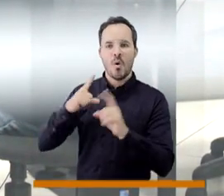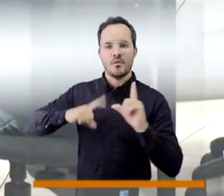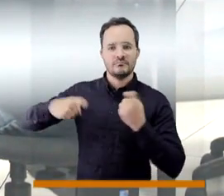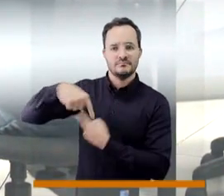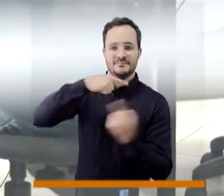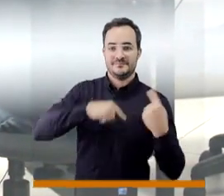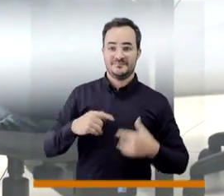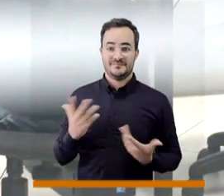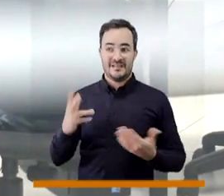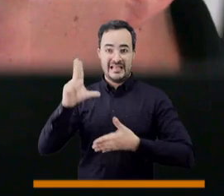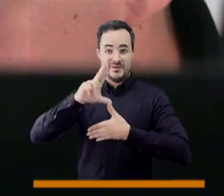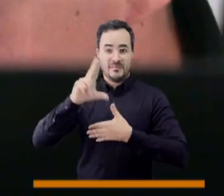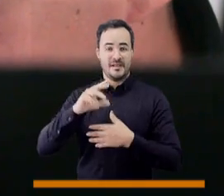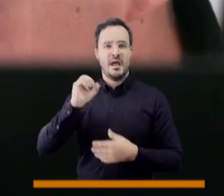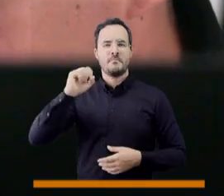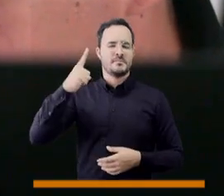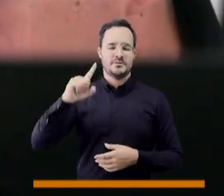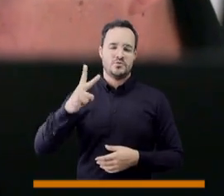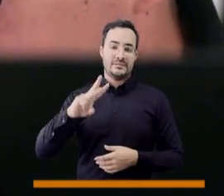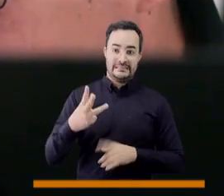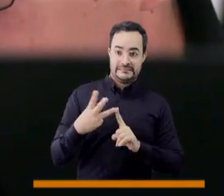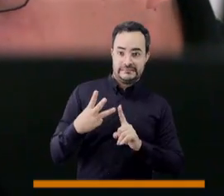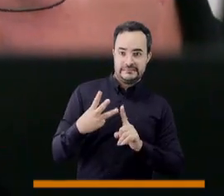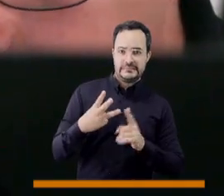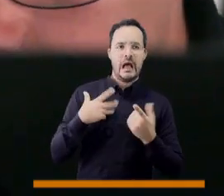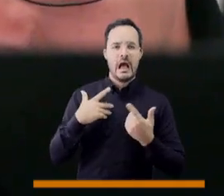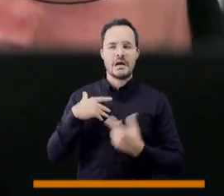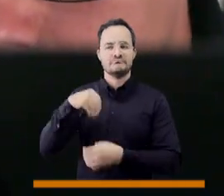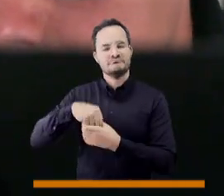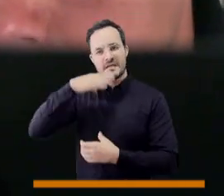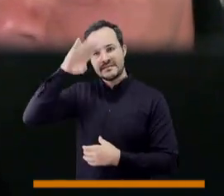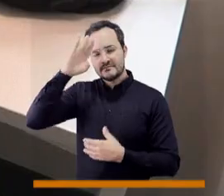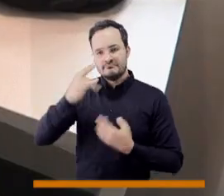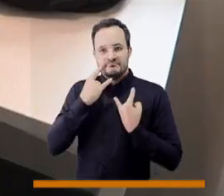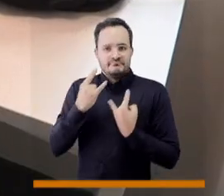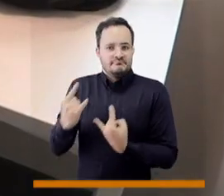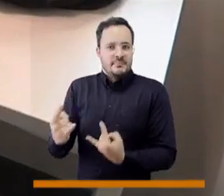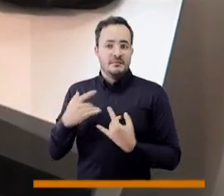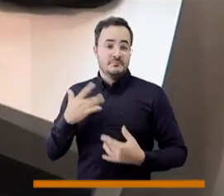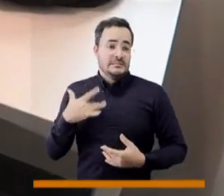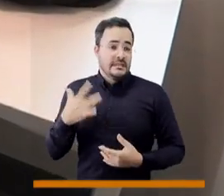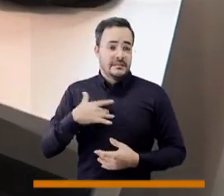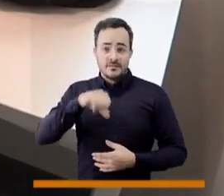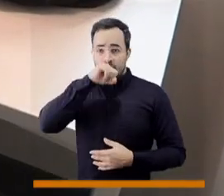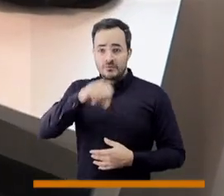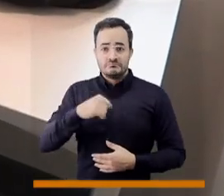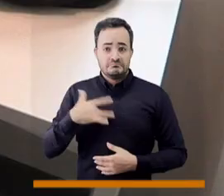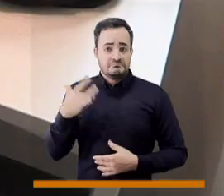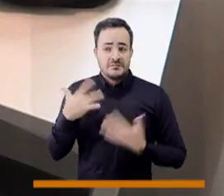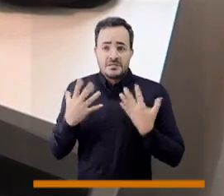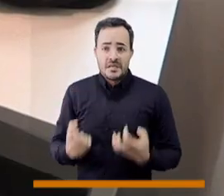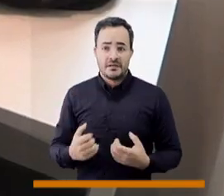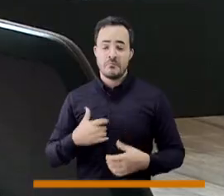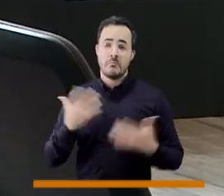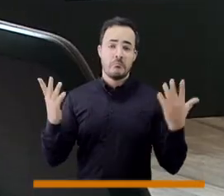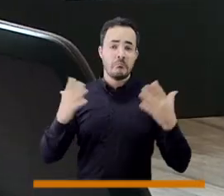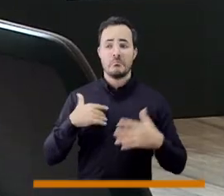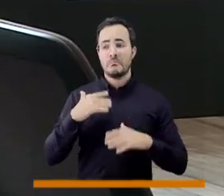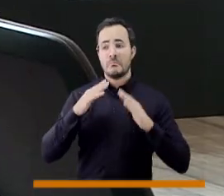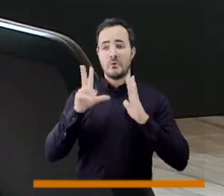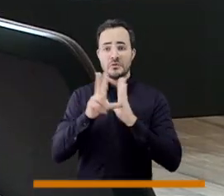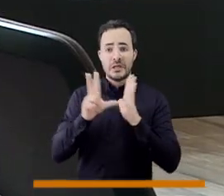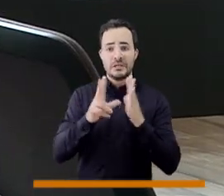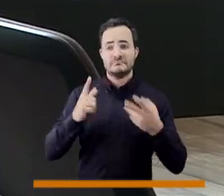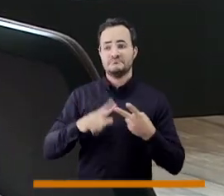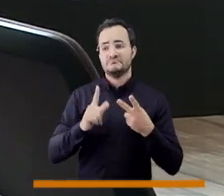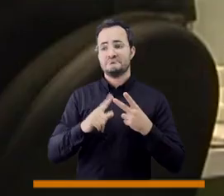encima de Cartagena. Quiere decir que Medellín hoy, incluso en Latinoamérica, es la tercera ciudad más atractiva para los nómadas digitales. Vienen aquí, tienen vocación